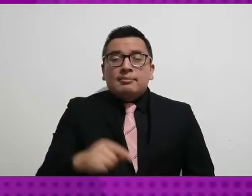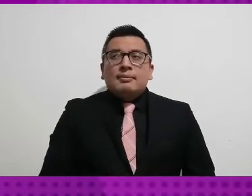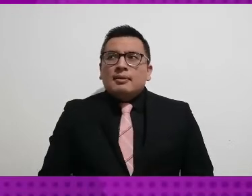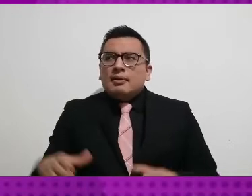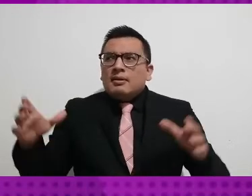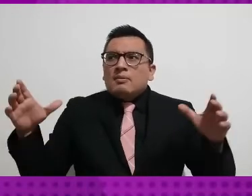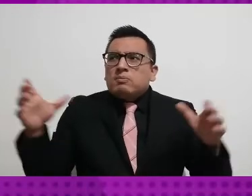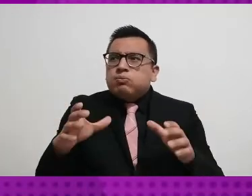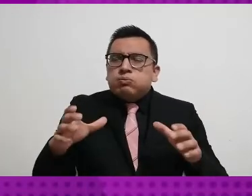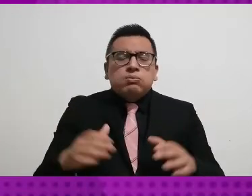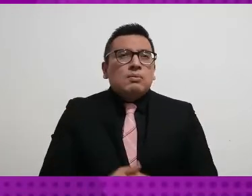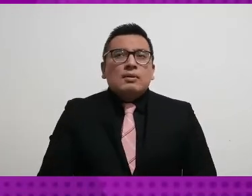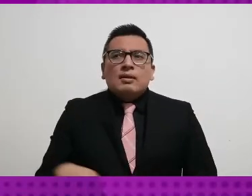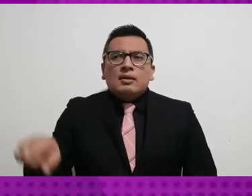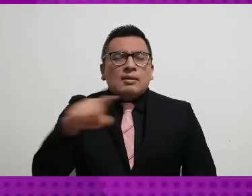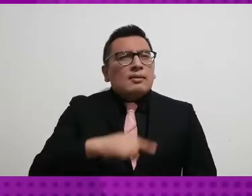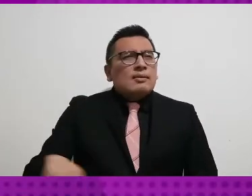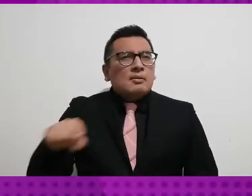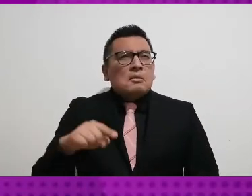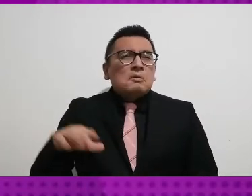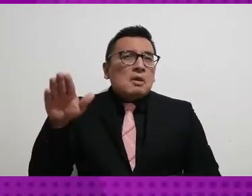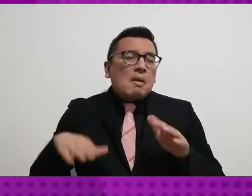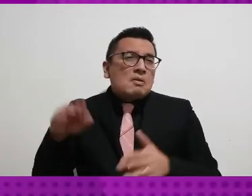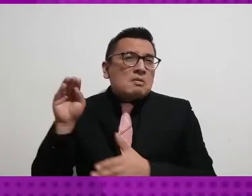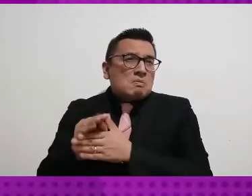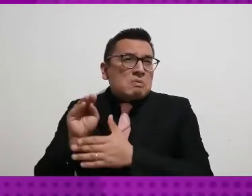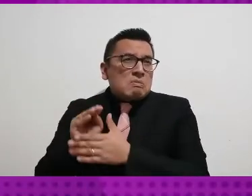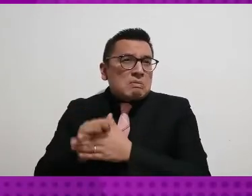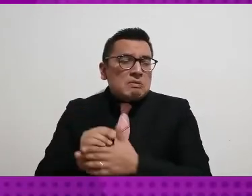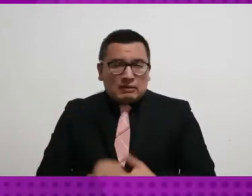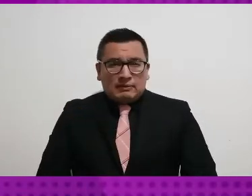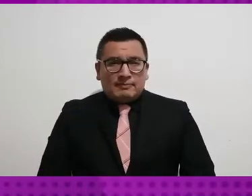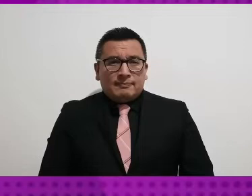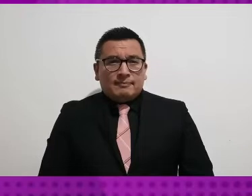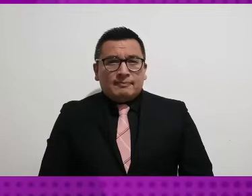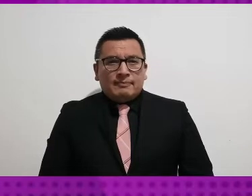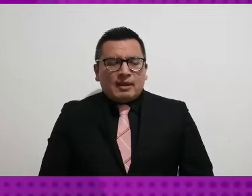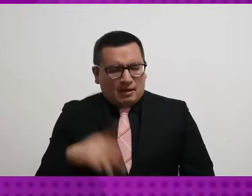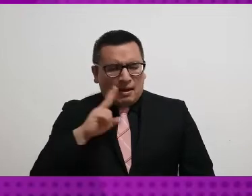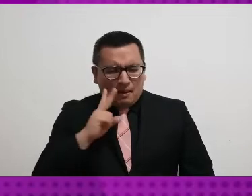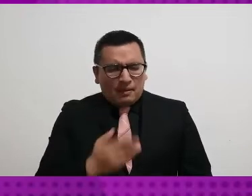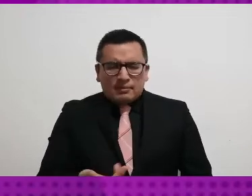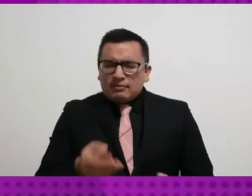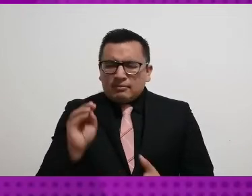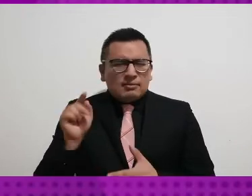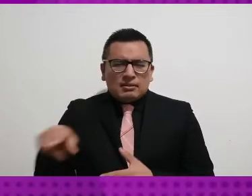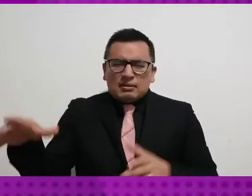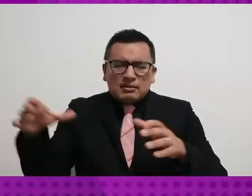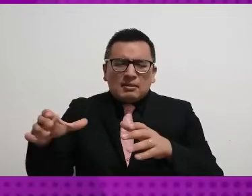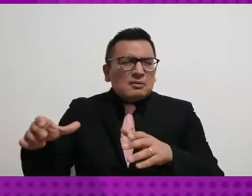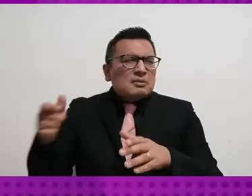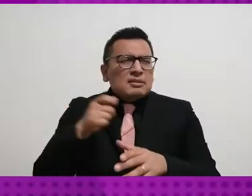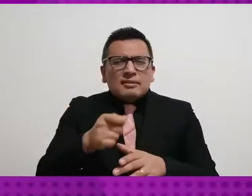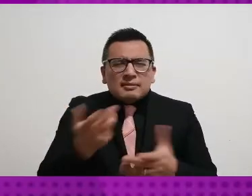involucramiento de algunos sectores que habitualmente no son tomados en cuenta cuando hay un proceso electoral. Sí. Platíquenos un poquito de